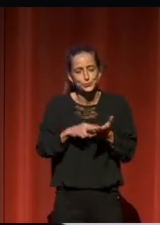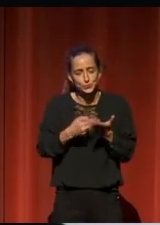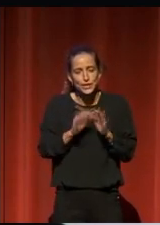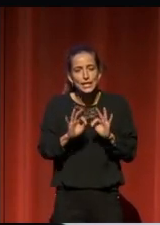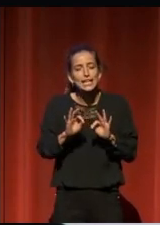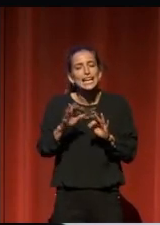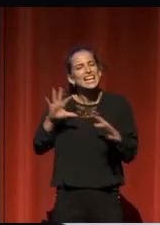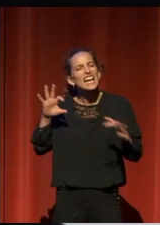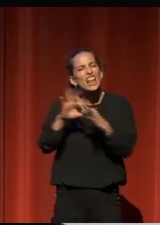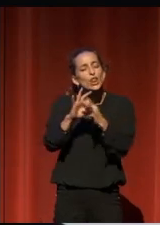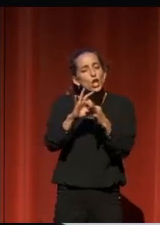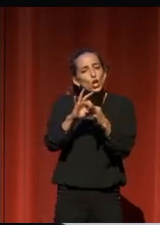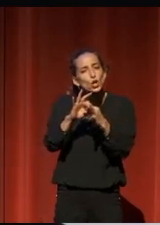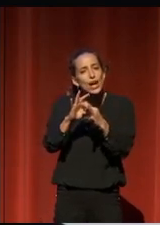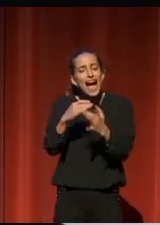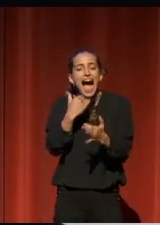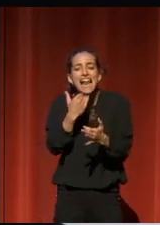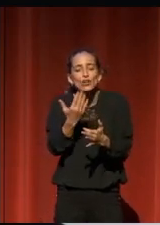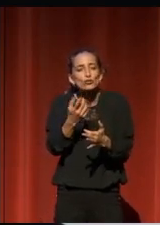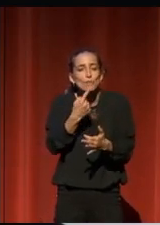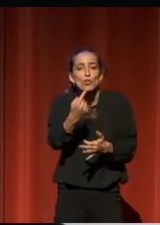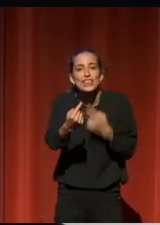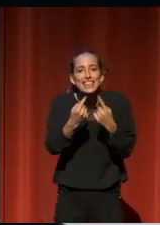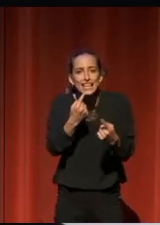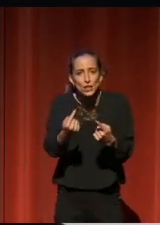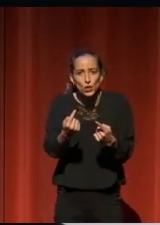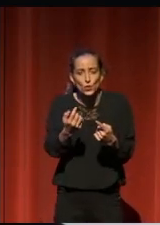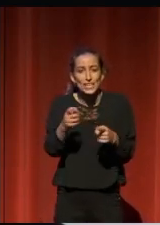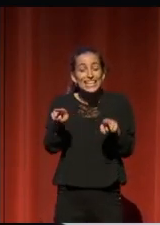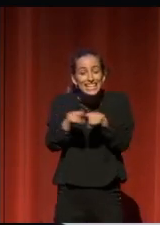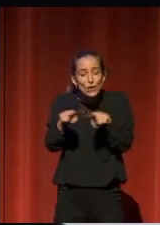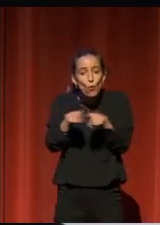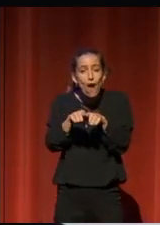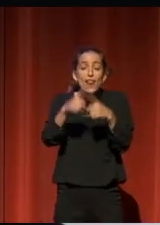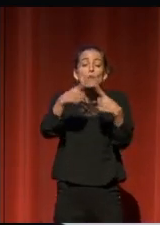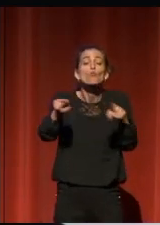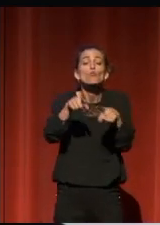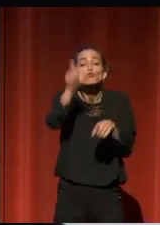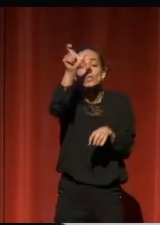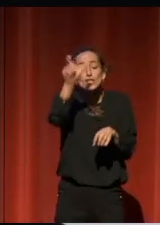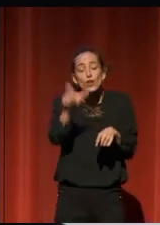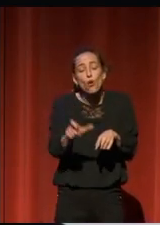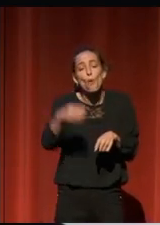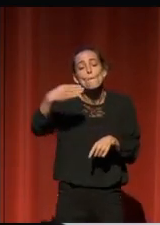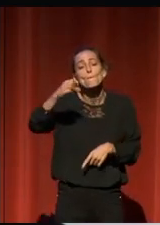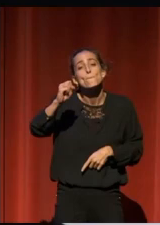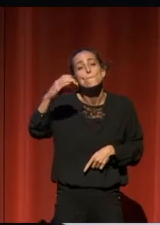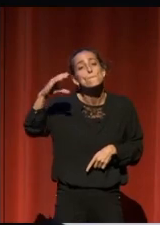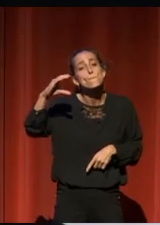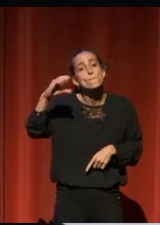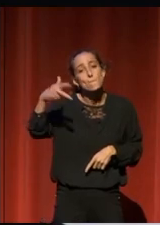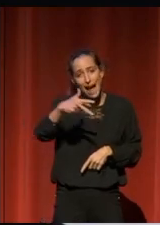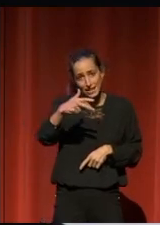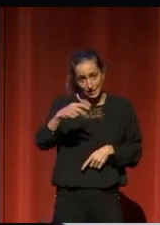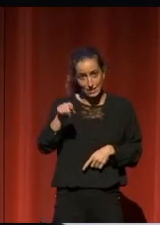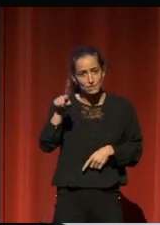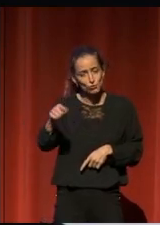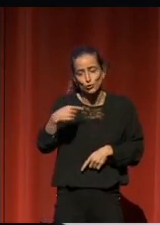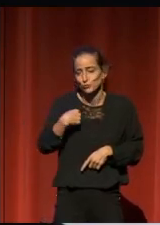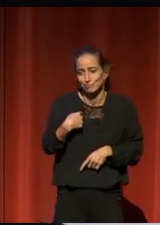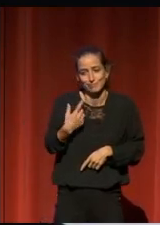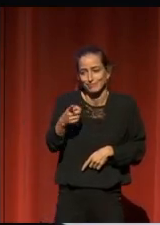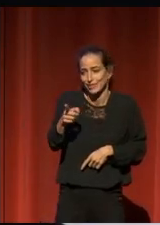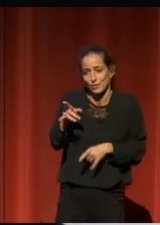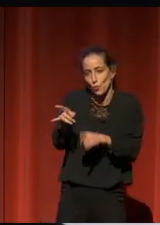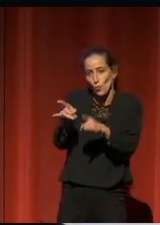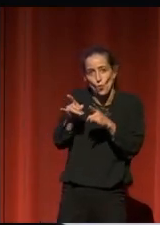Como a Johann Sebastian Bach le debo tantas cosas.